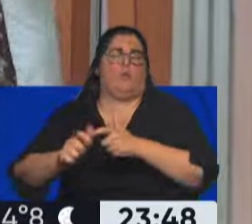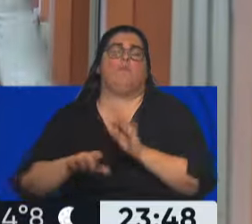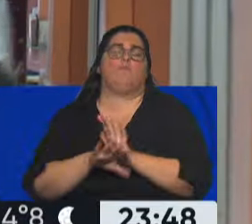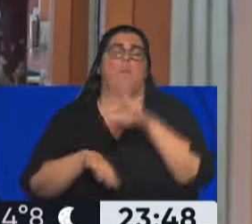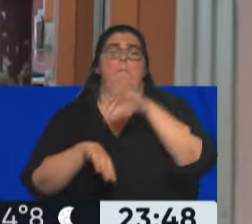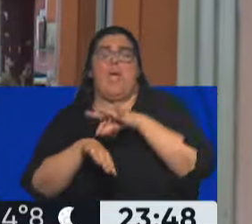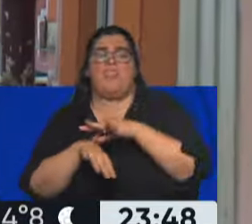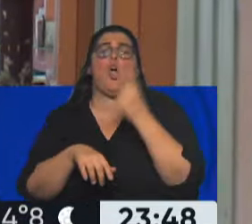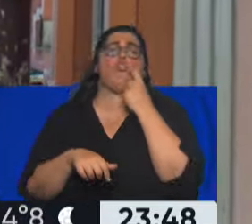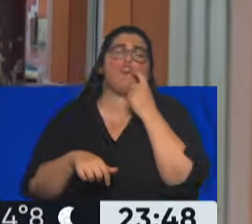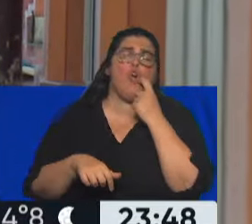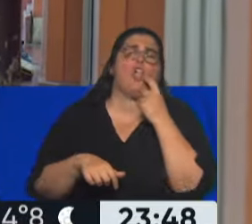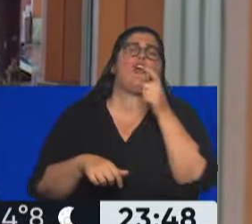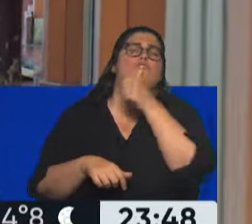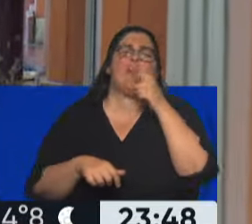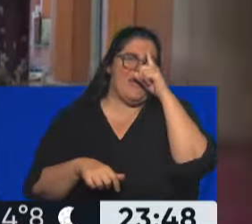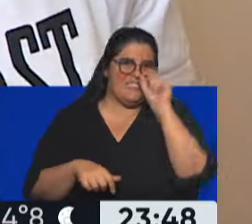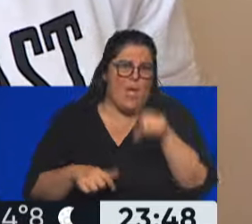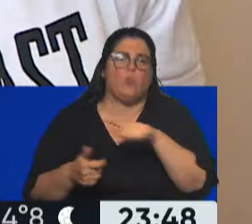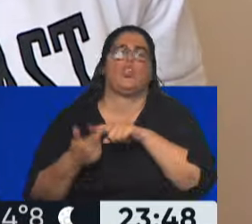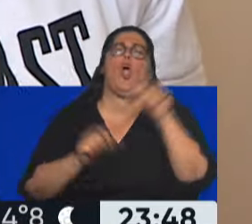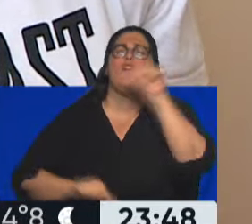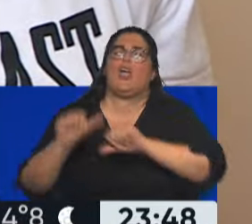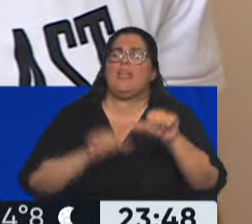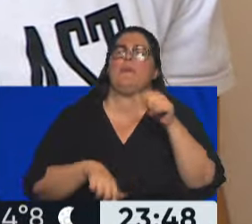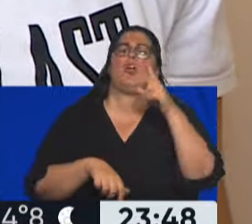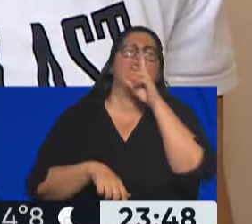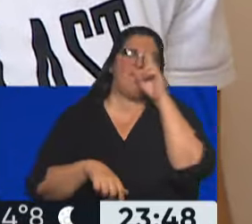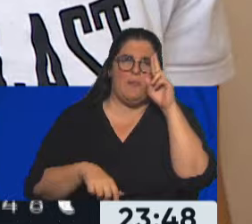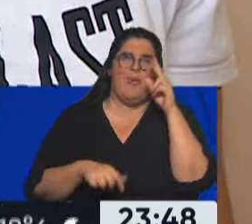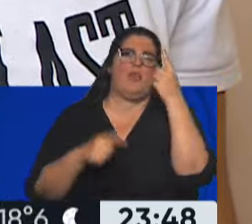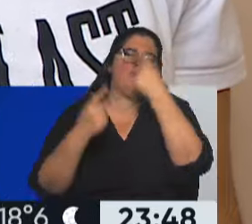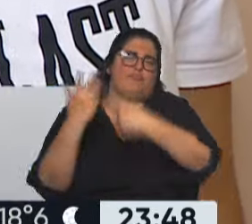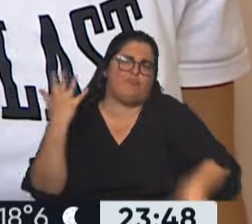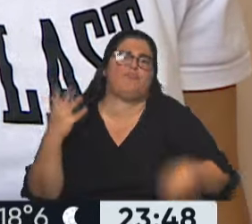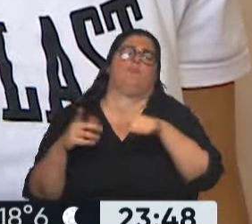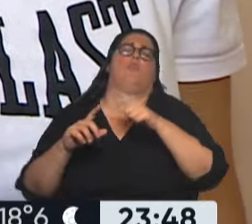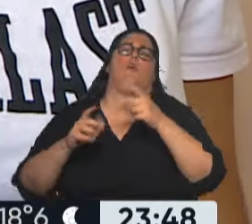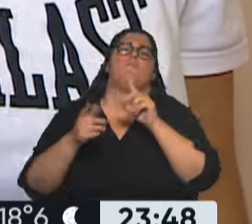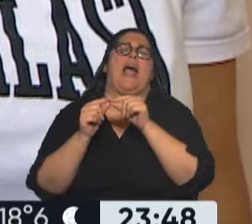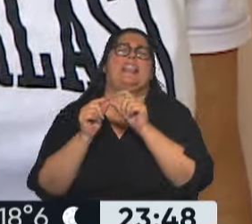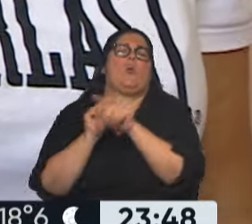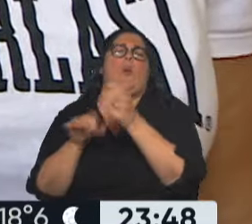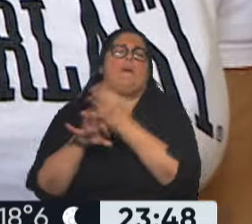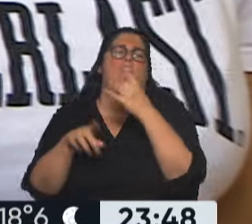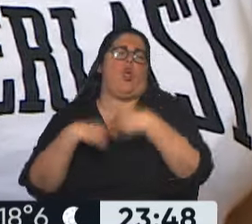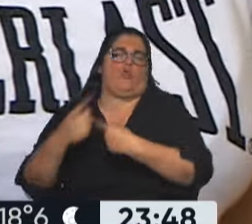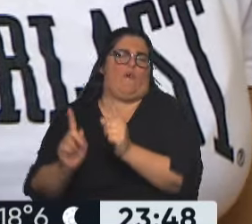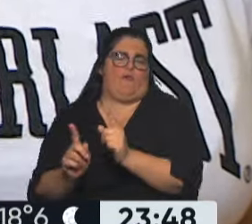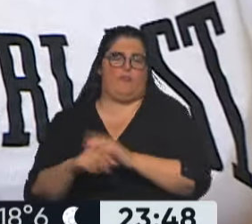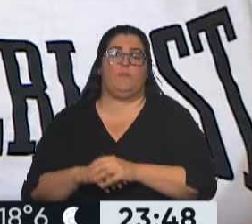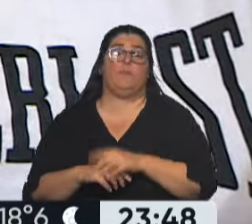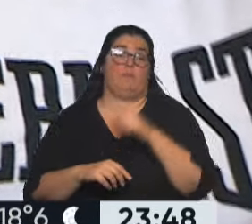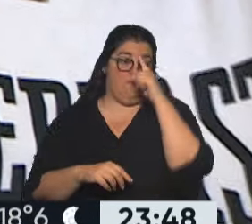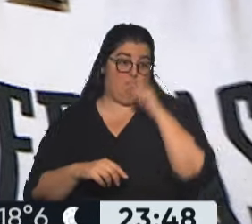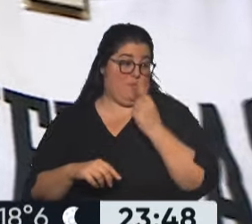médicos, odontólogos, farmacéuticos, bioquímicos, enfermeros y otras profesiones. La primera medida, anunciada el mes pasado,